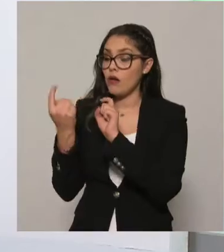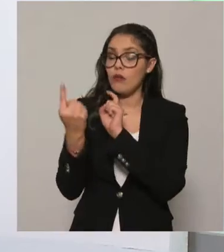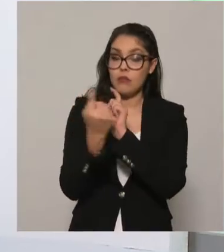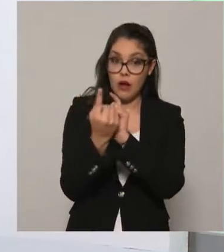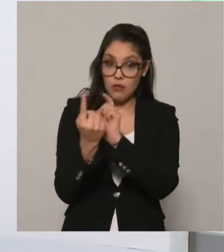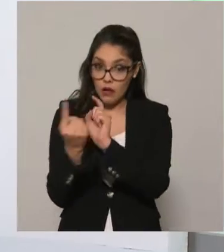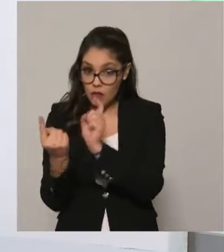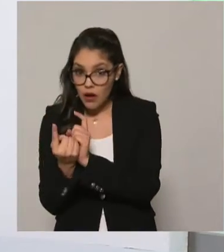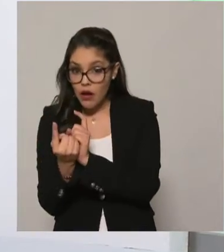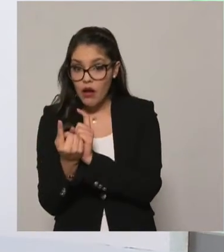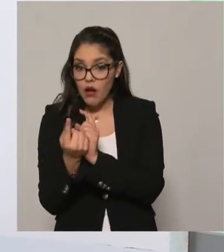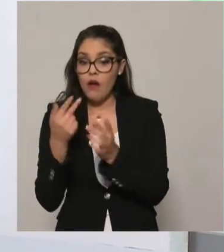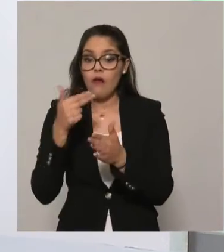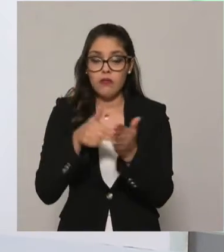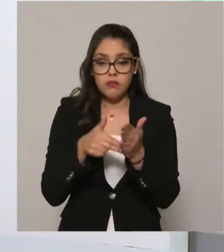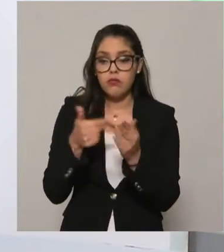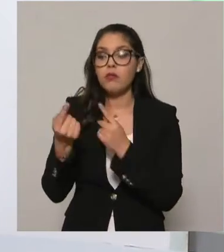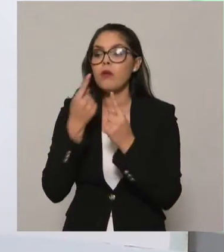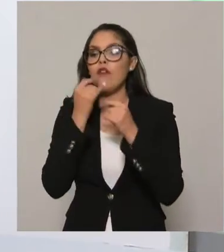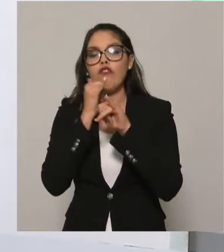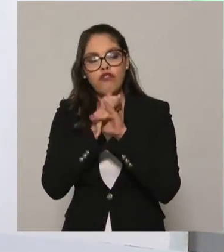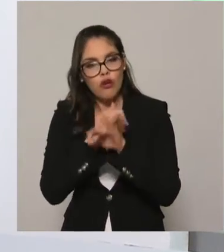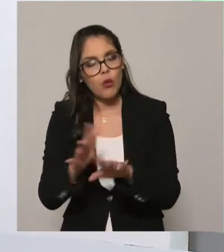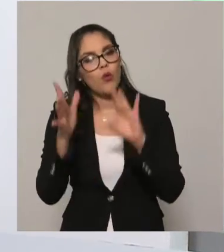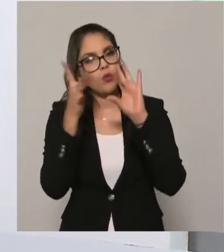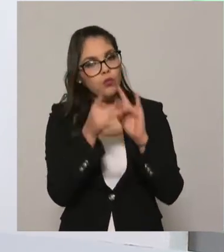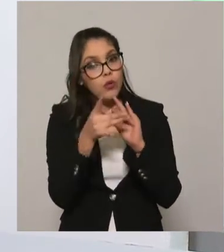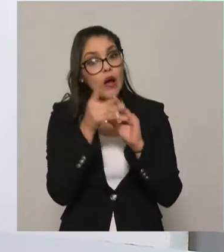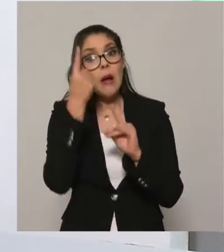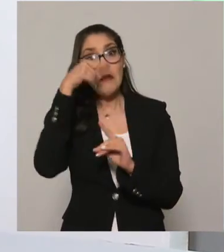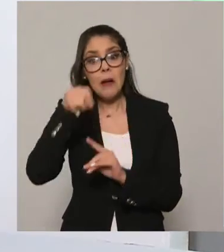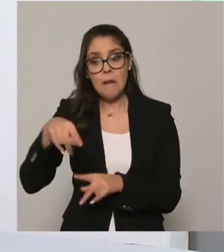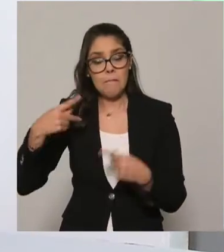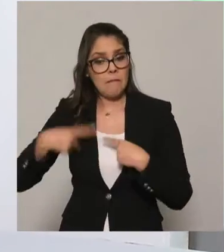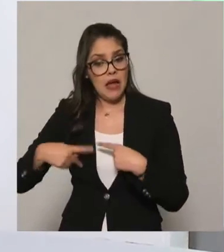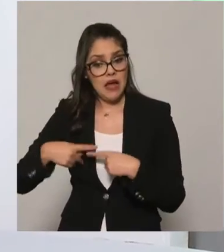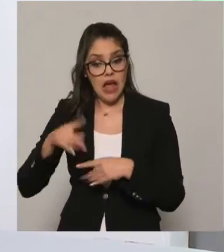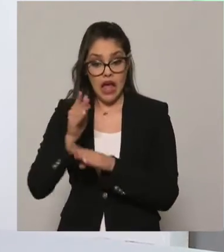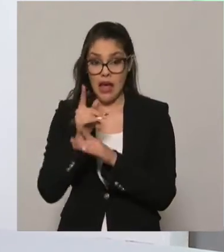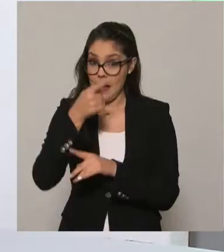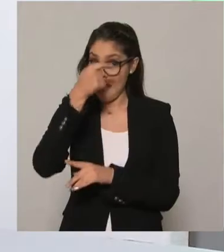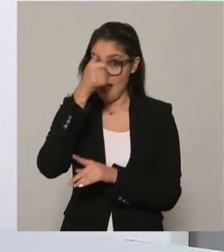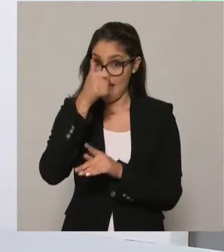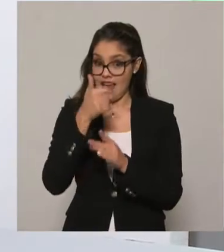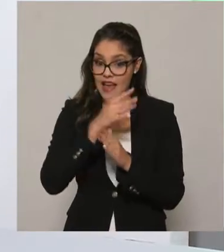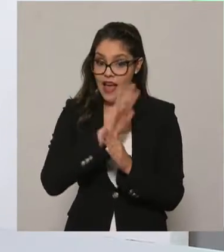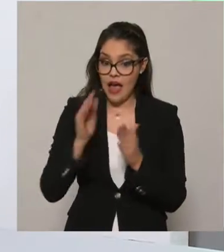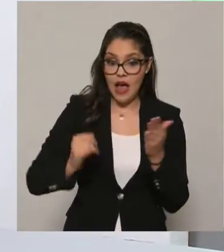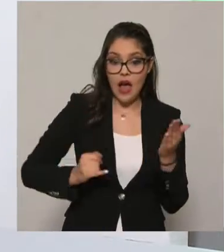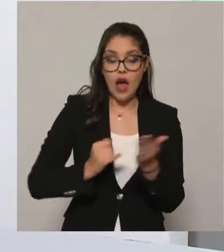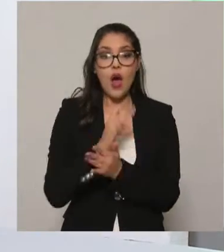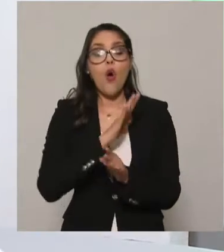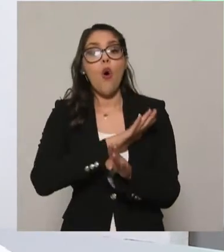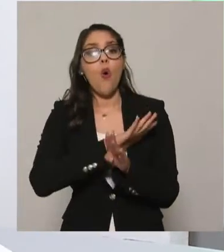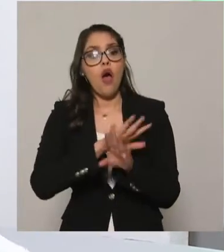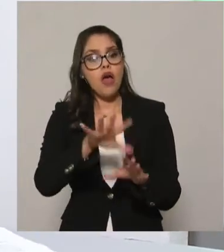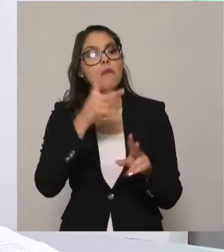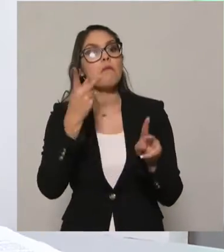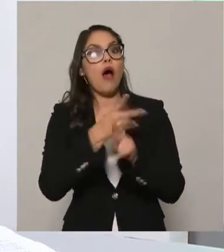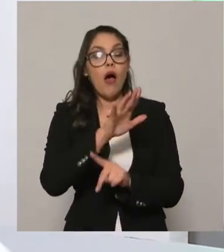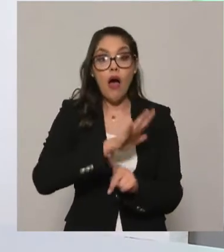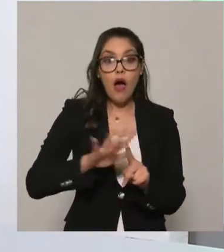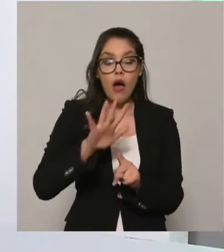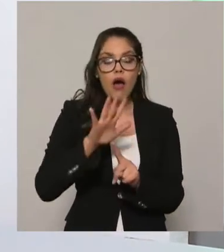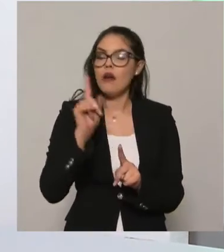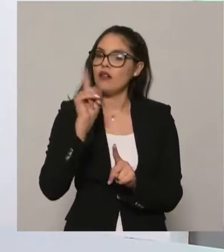ciudadanos, talleres informativos para que la ciudadanía, antes de que se otorgue el estudio de impacto ambiental, los